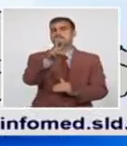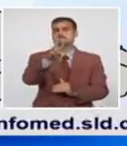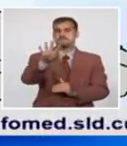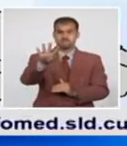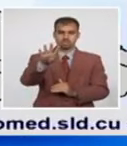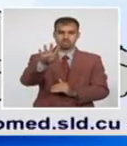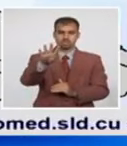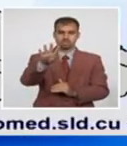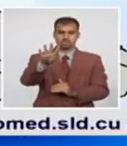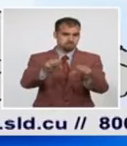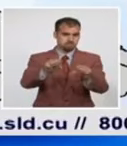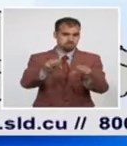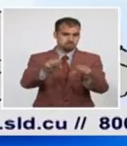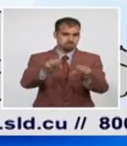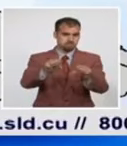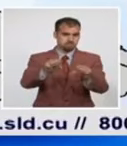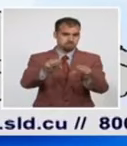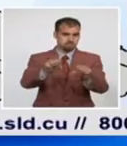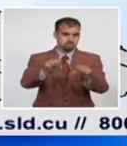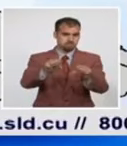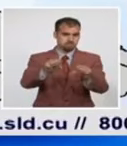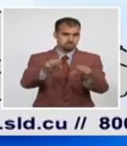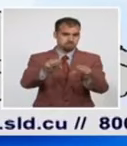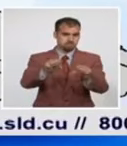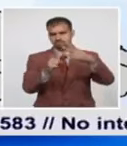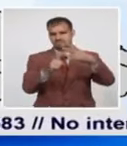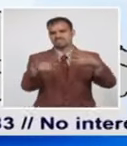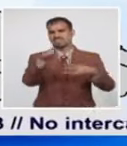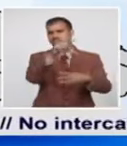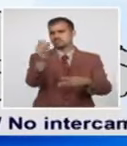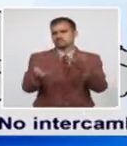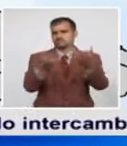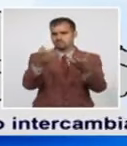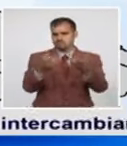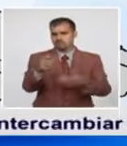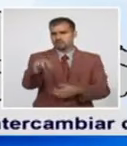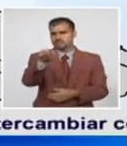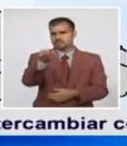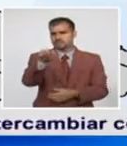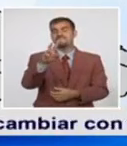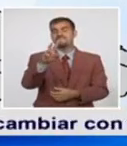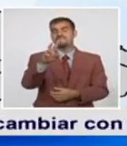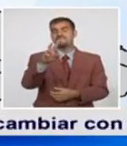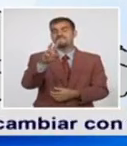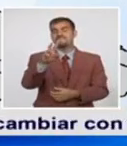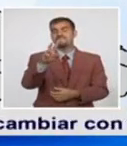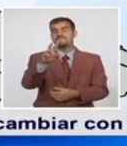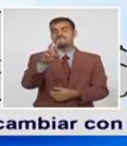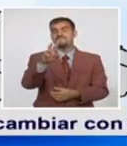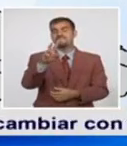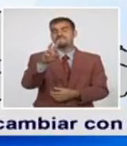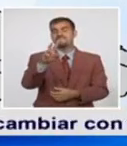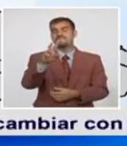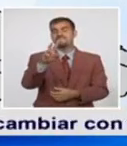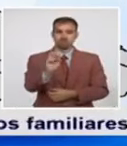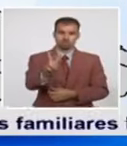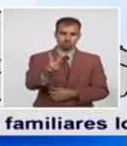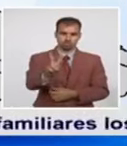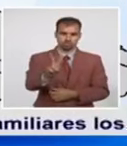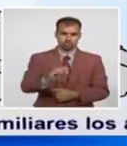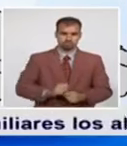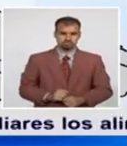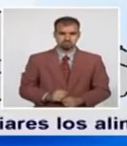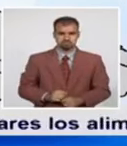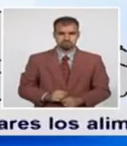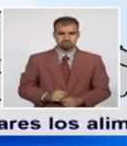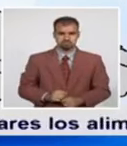día de ayer, y Cienfuegos con 3, Villa Clara con 3 y Ciego de Ávila con 2.